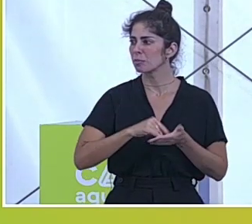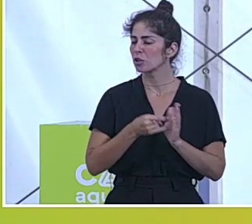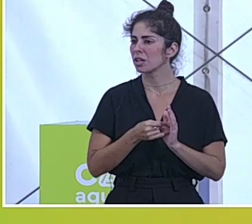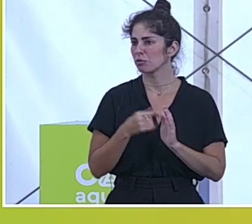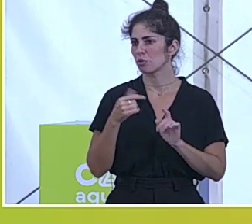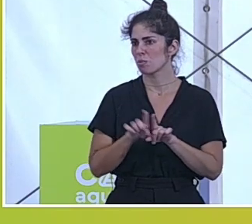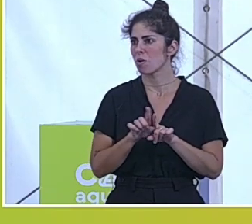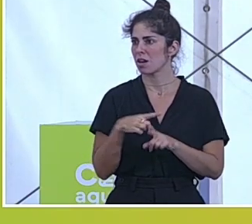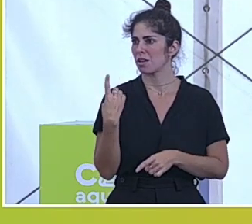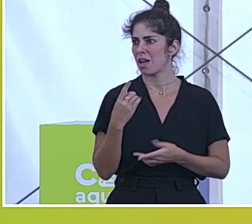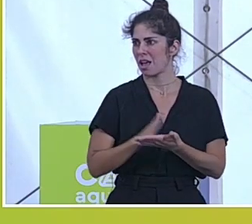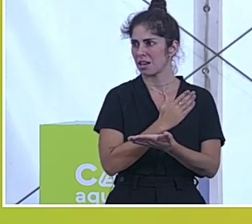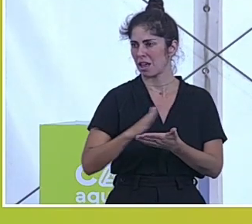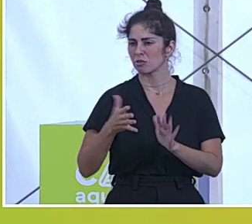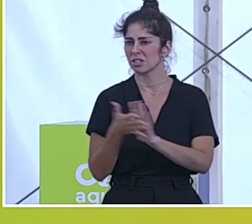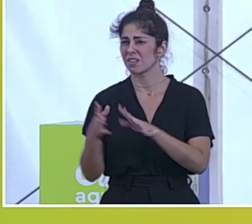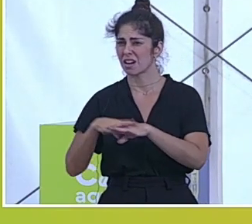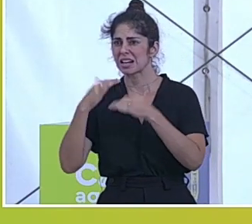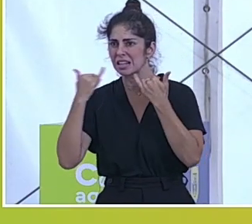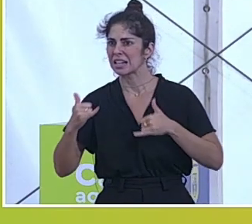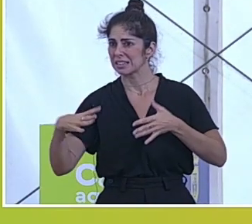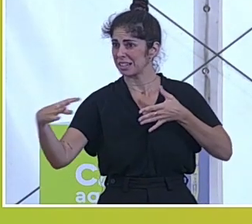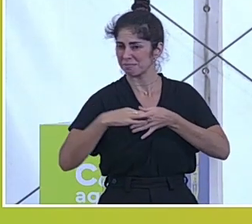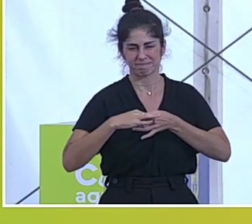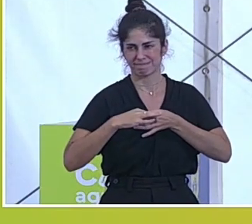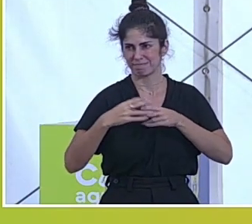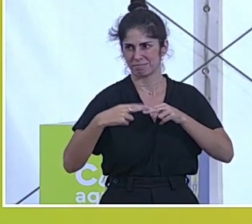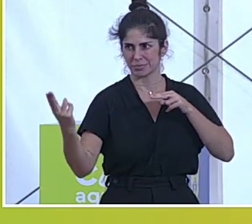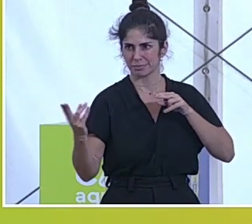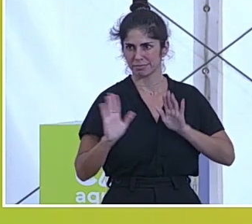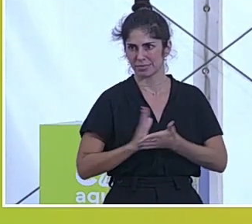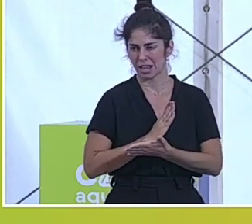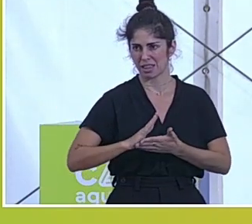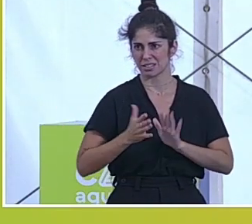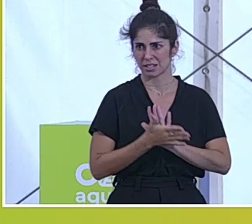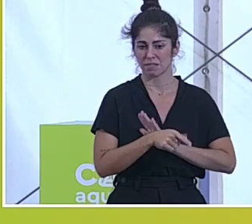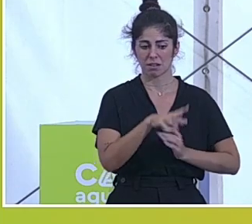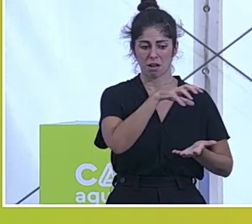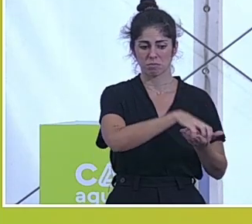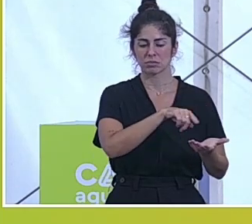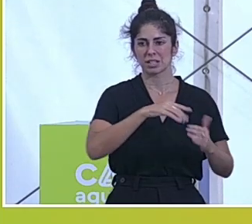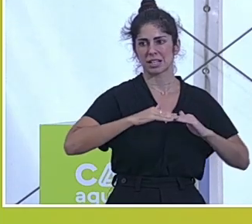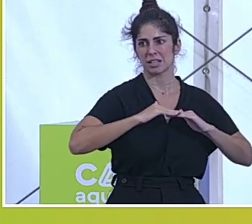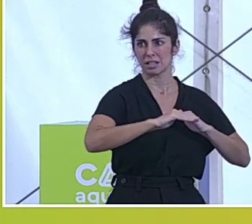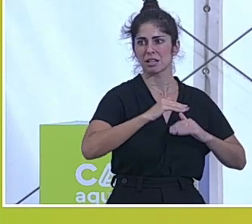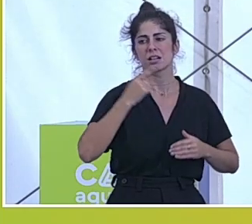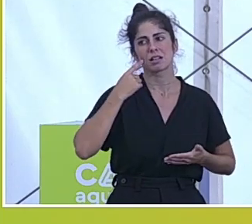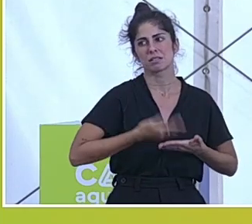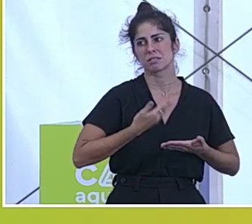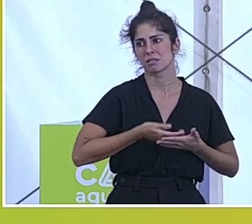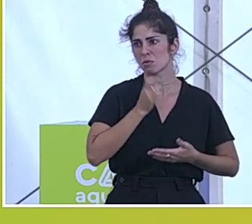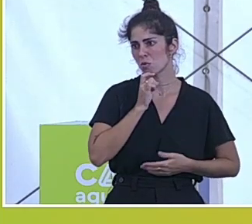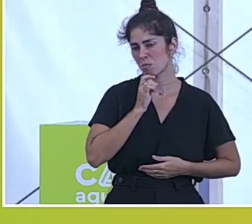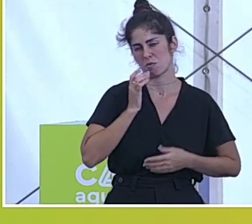sistema no está conectado a red. Por tanto, la estabilidad del conjunto se garantiza con la generación renovable y